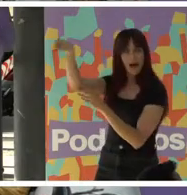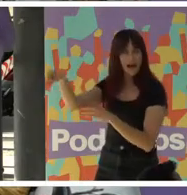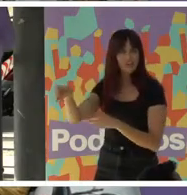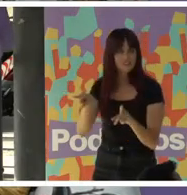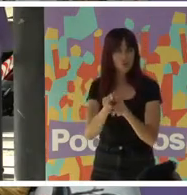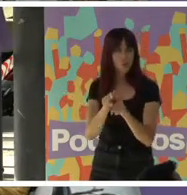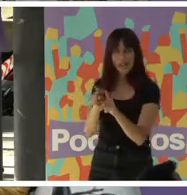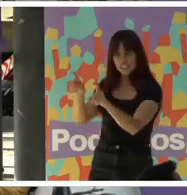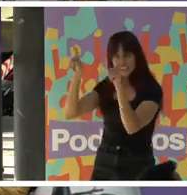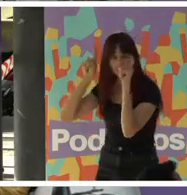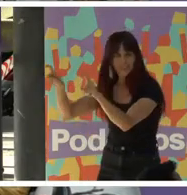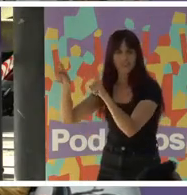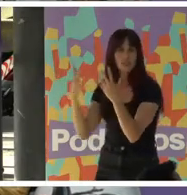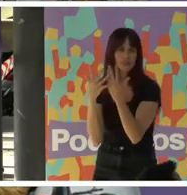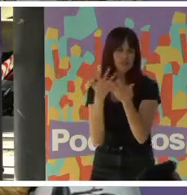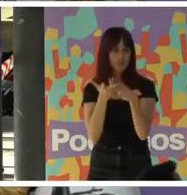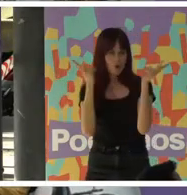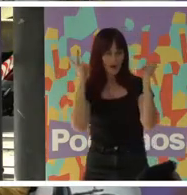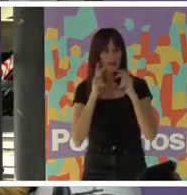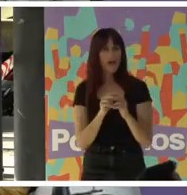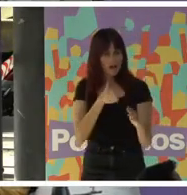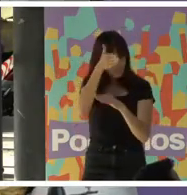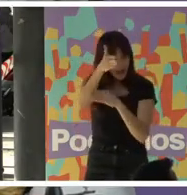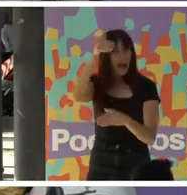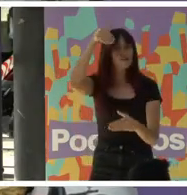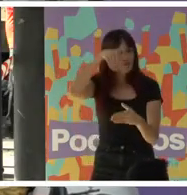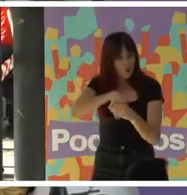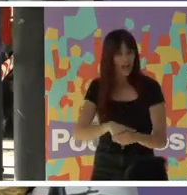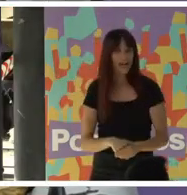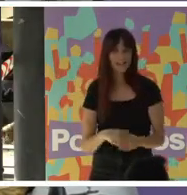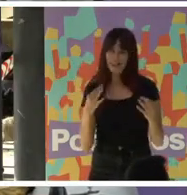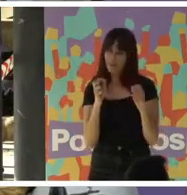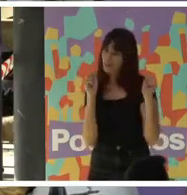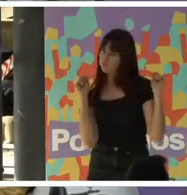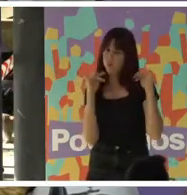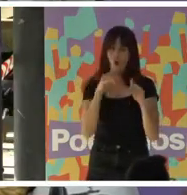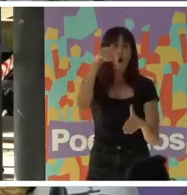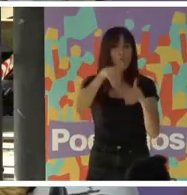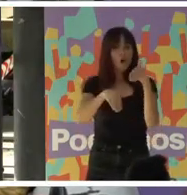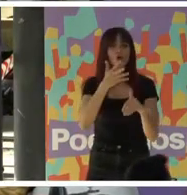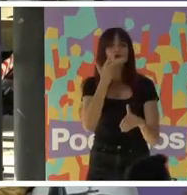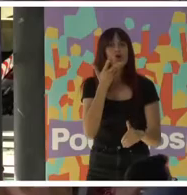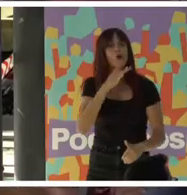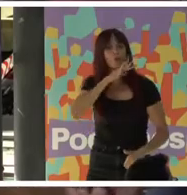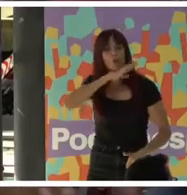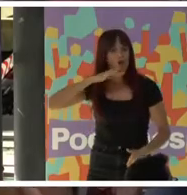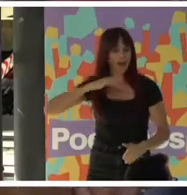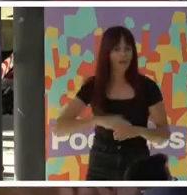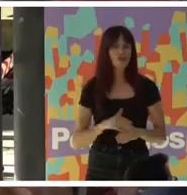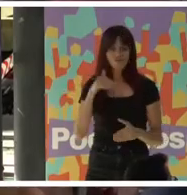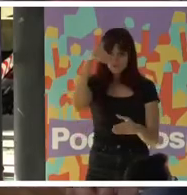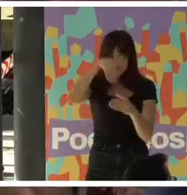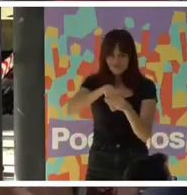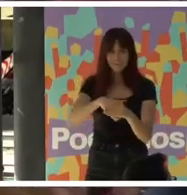una lección de democracia a las urnas, a llenar las urnas de votos morados, a llenar